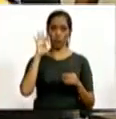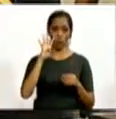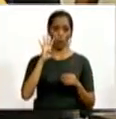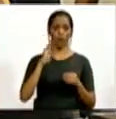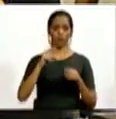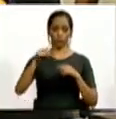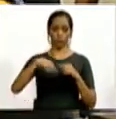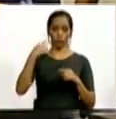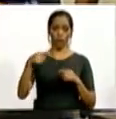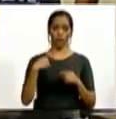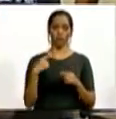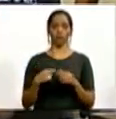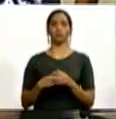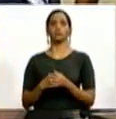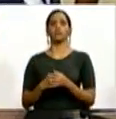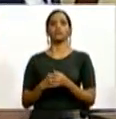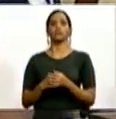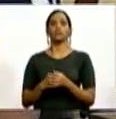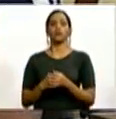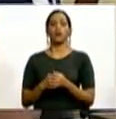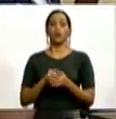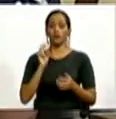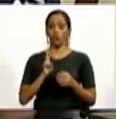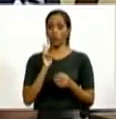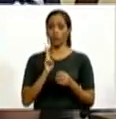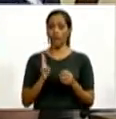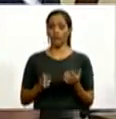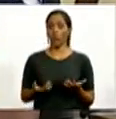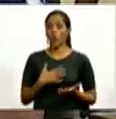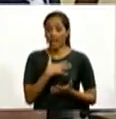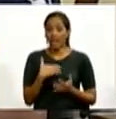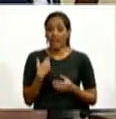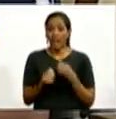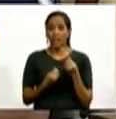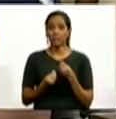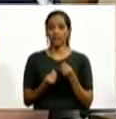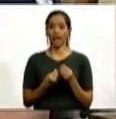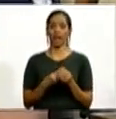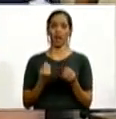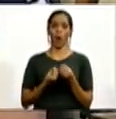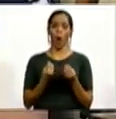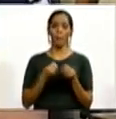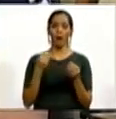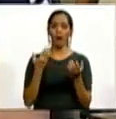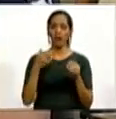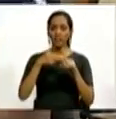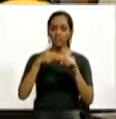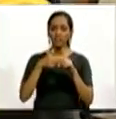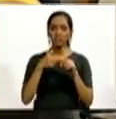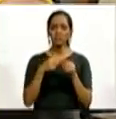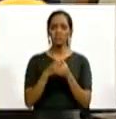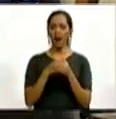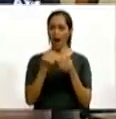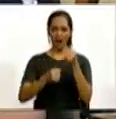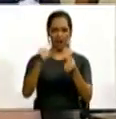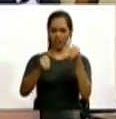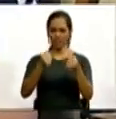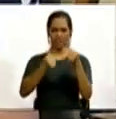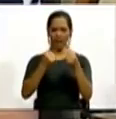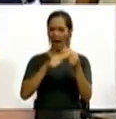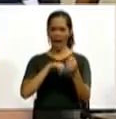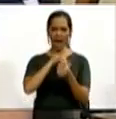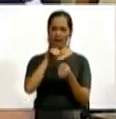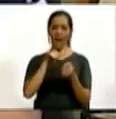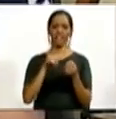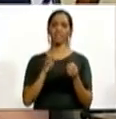ahí usando los cambures de la intentona como combustible y agarró y se fue como manejando, pues como Indiana Jones su